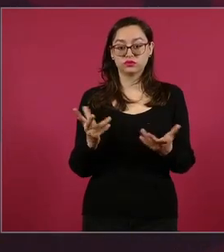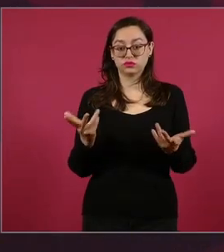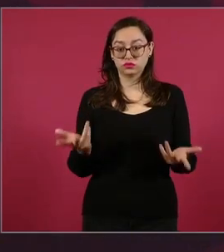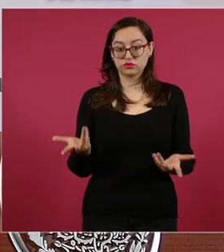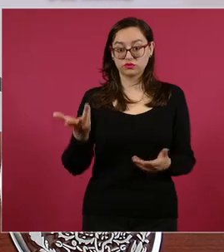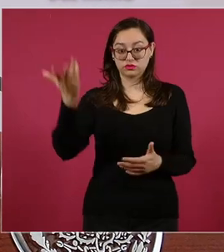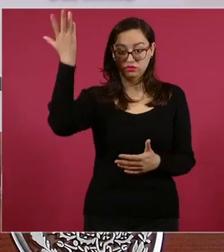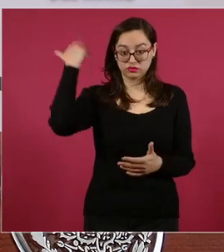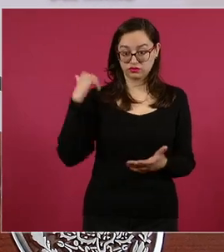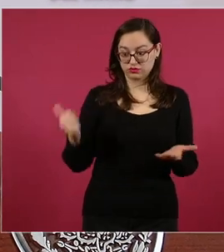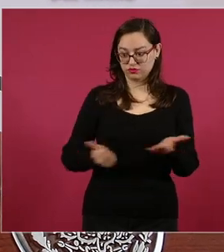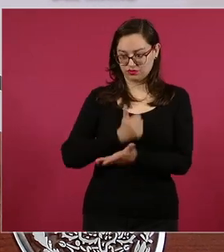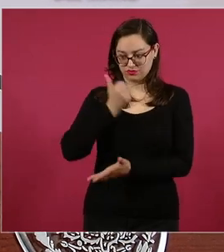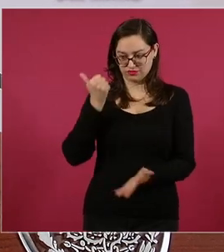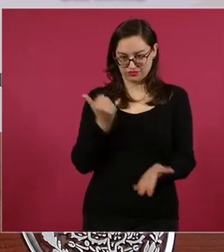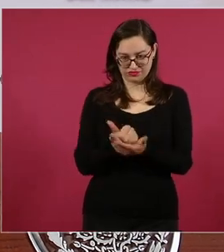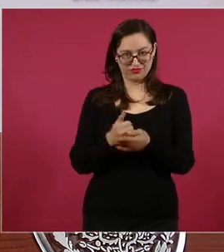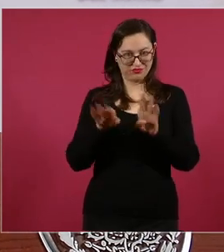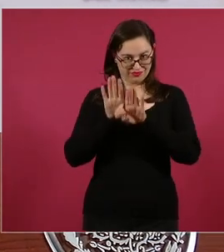asediada por piratas,